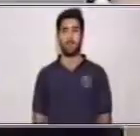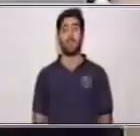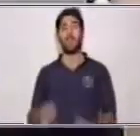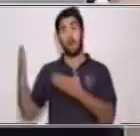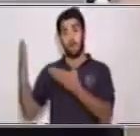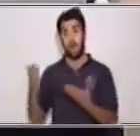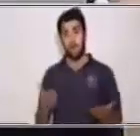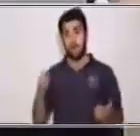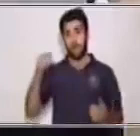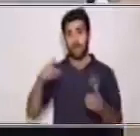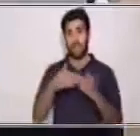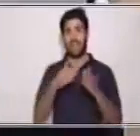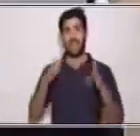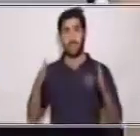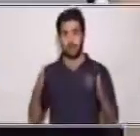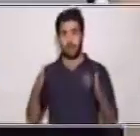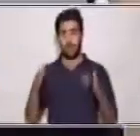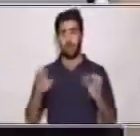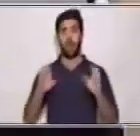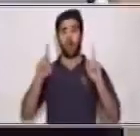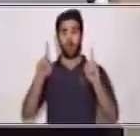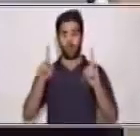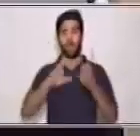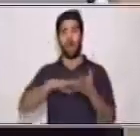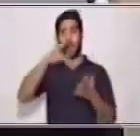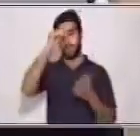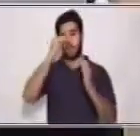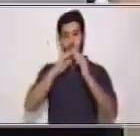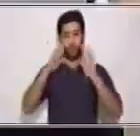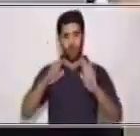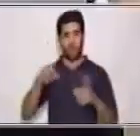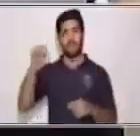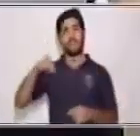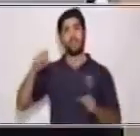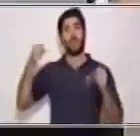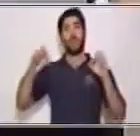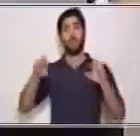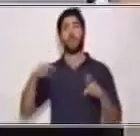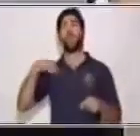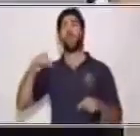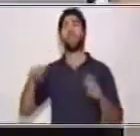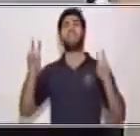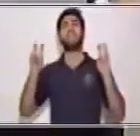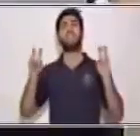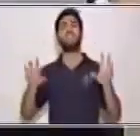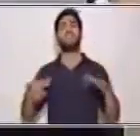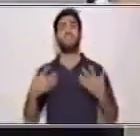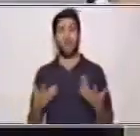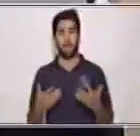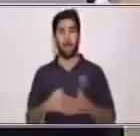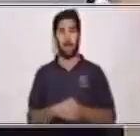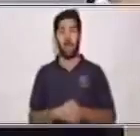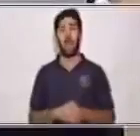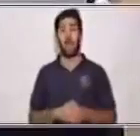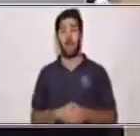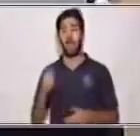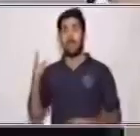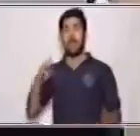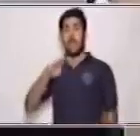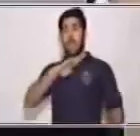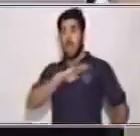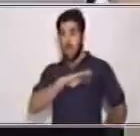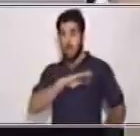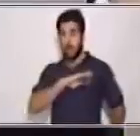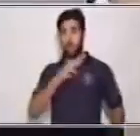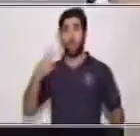Bienvenido a este espacio educativo Aprende en Casa. Soy Cristina Sandoval y en esta oportunidad desarrollaré el tema del himno